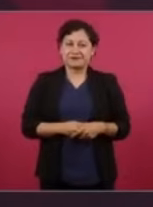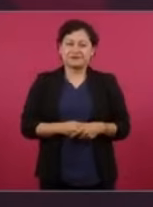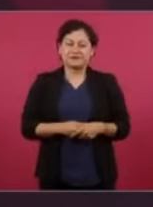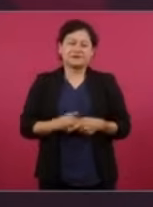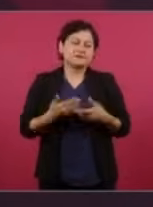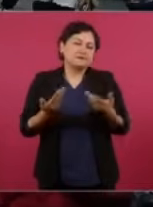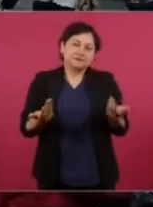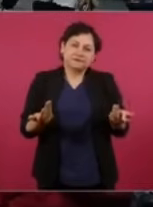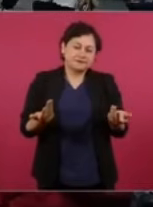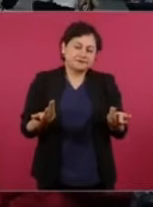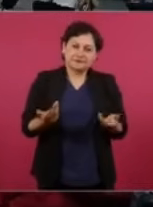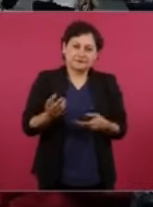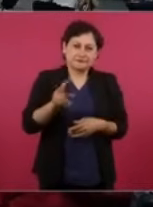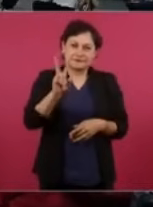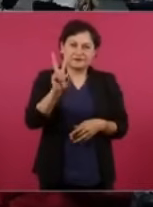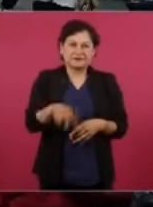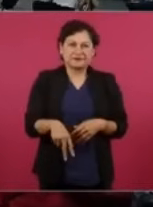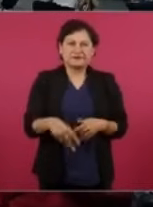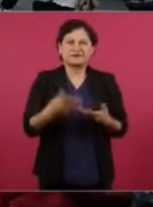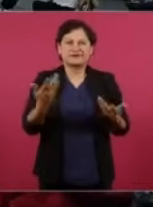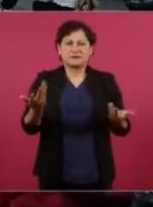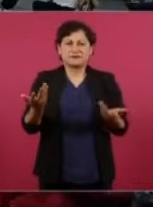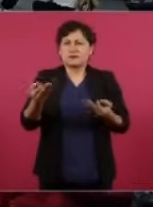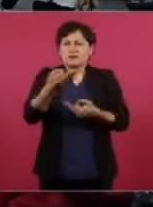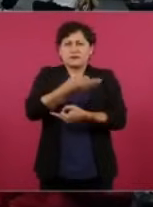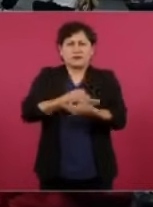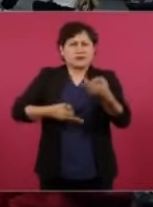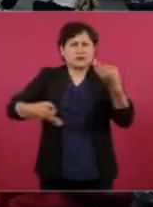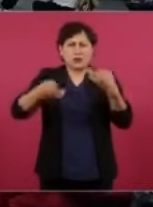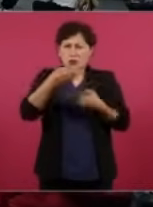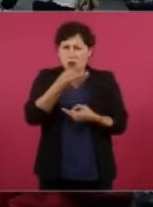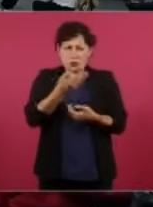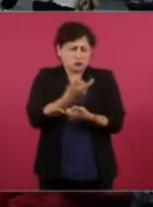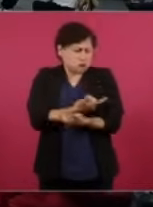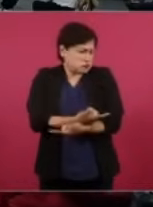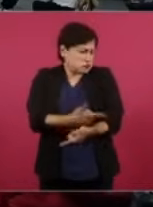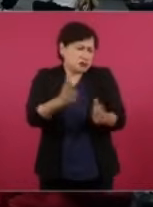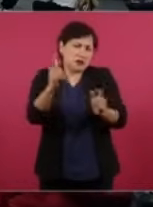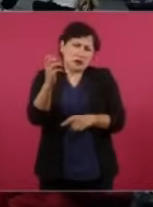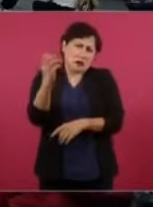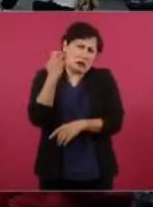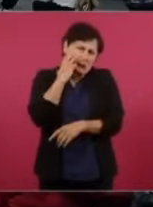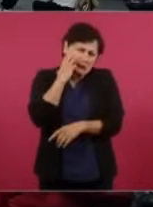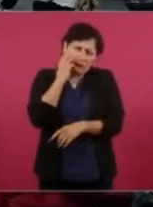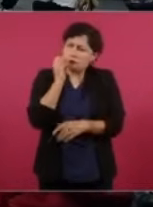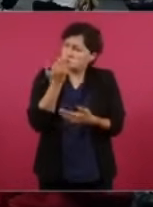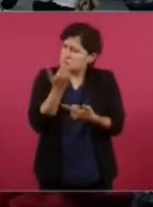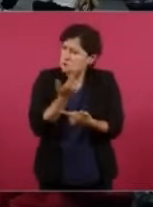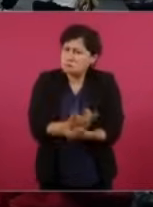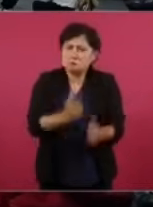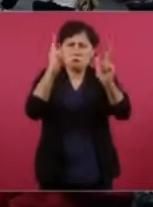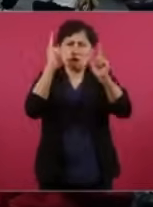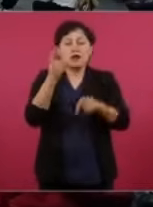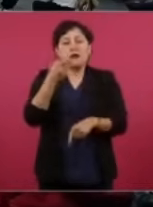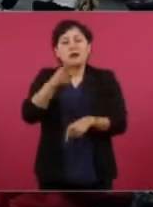entonces todos podemos tener que cambiar, pero ¿por qué esos insultos?